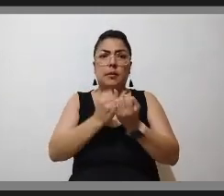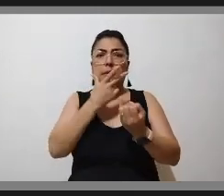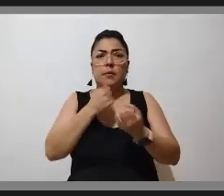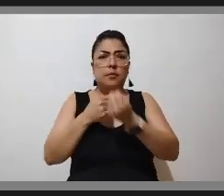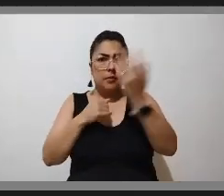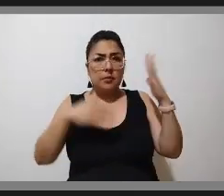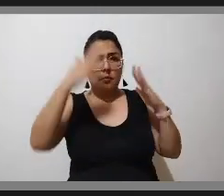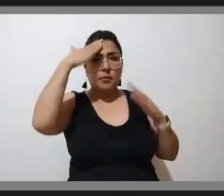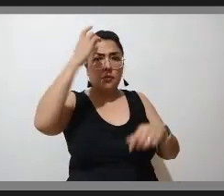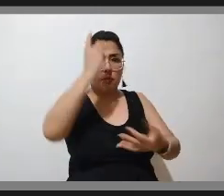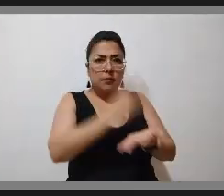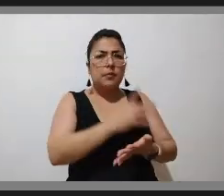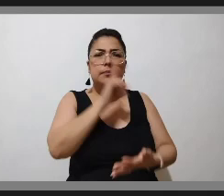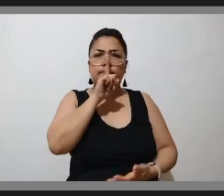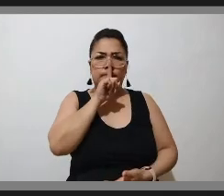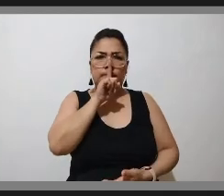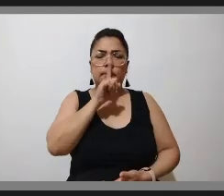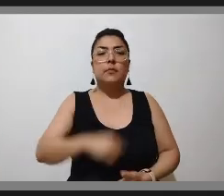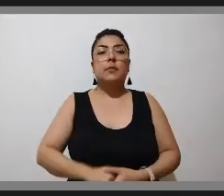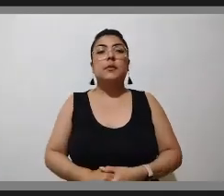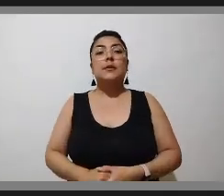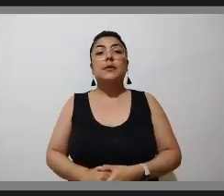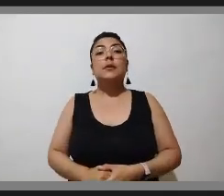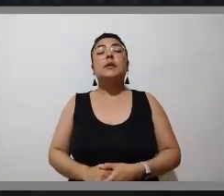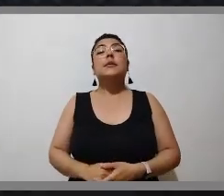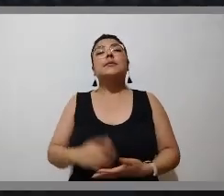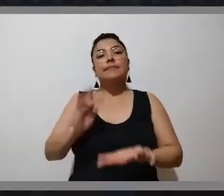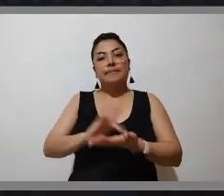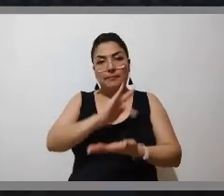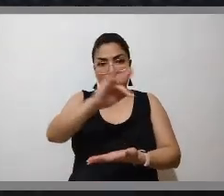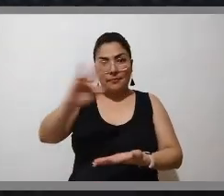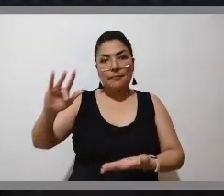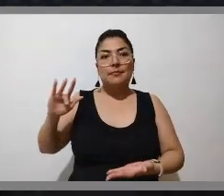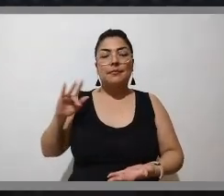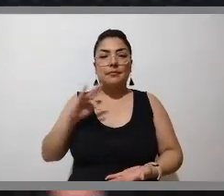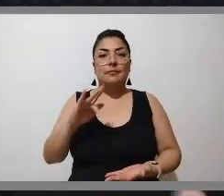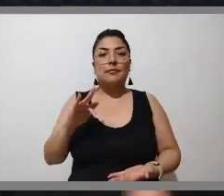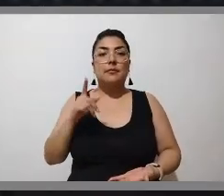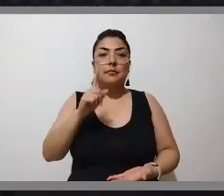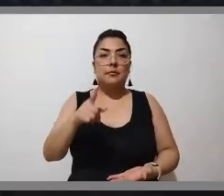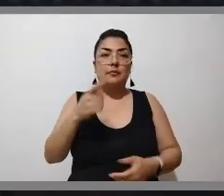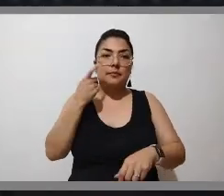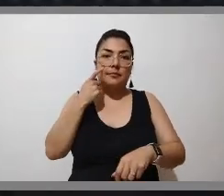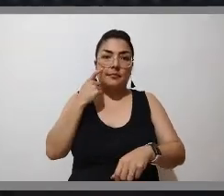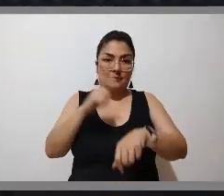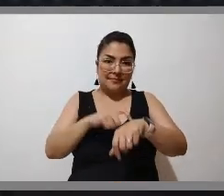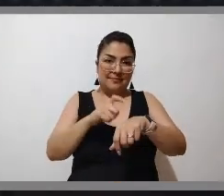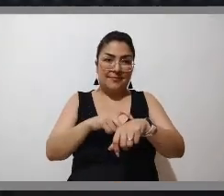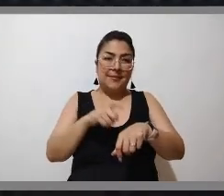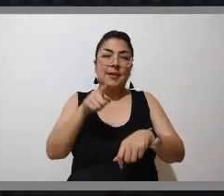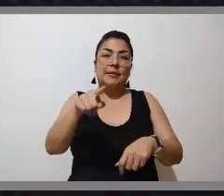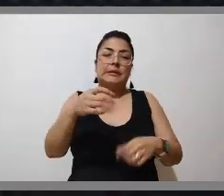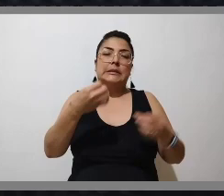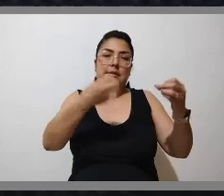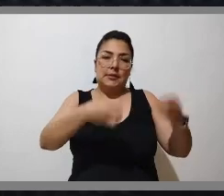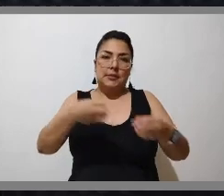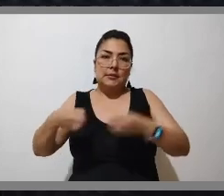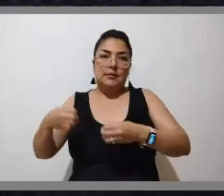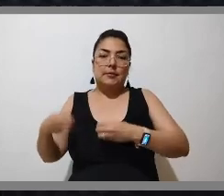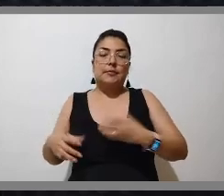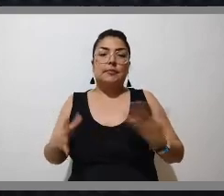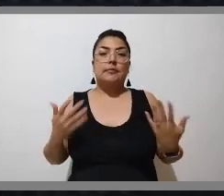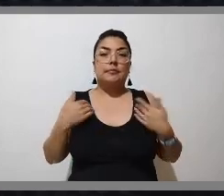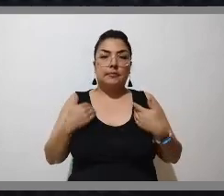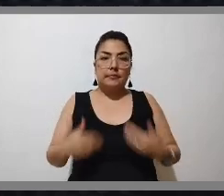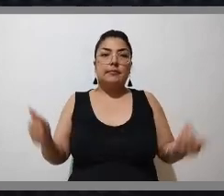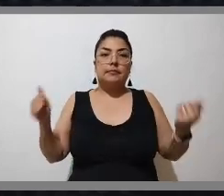que existe. Es cuanto, Alejandra. Muchas gracias, consejera. Gracias por el tiempo, porque ya sabemos que tiene una